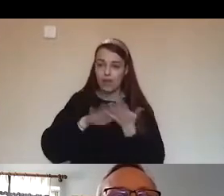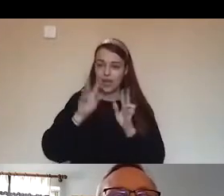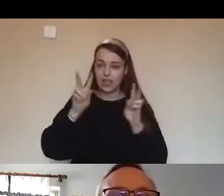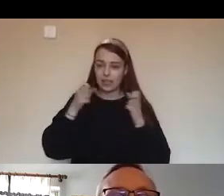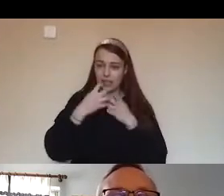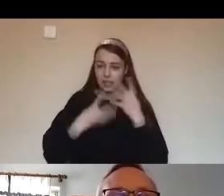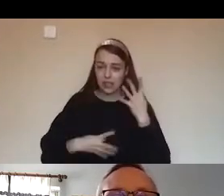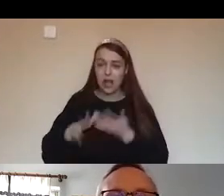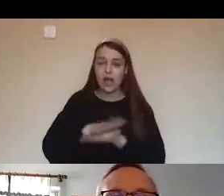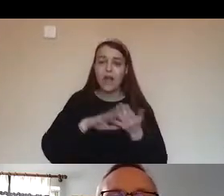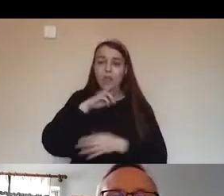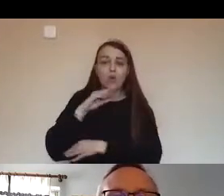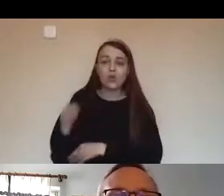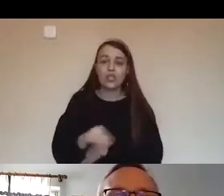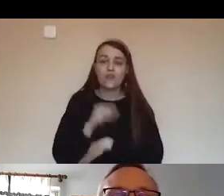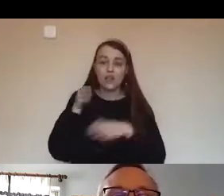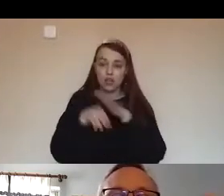de conservación y accesibilidad.